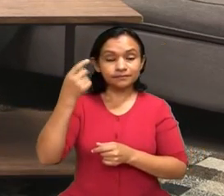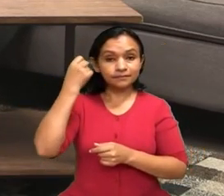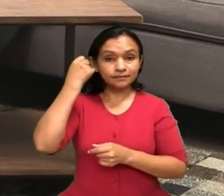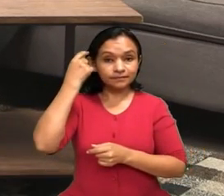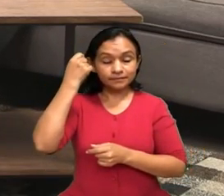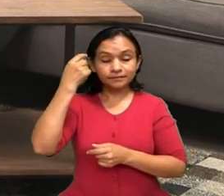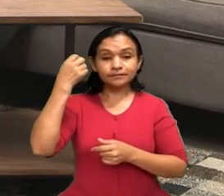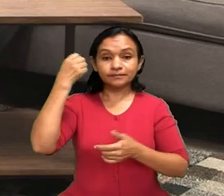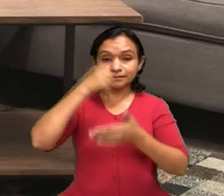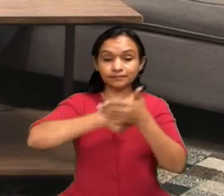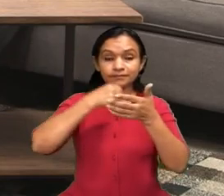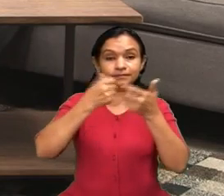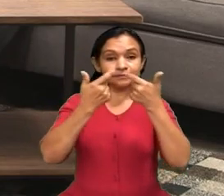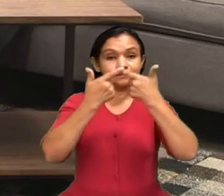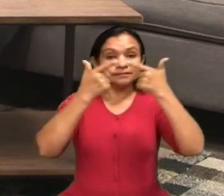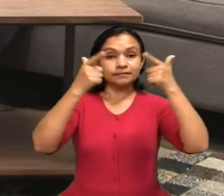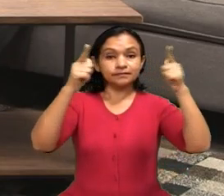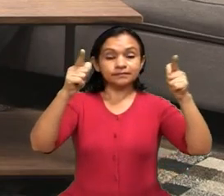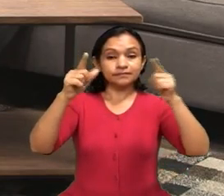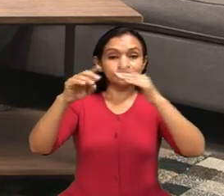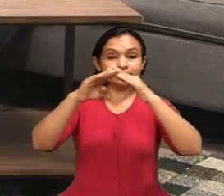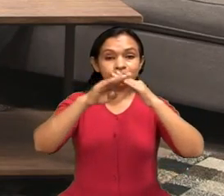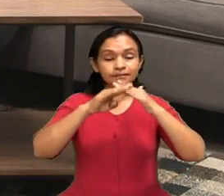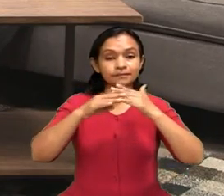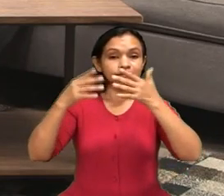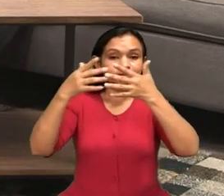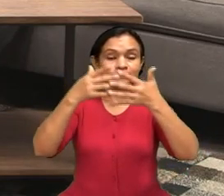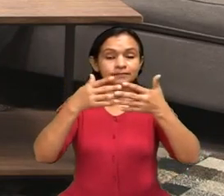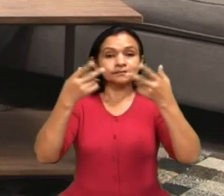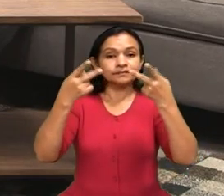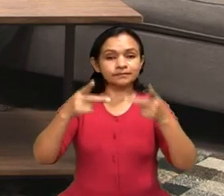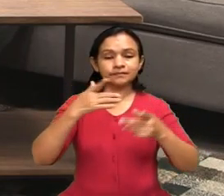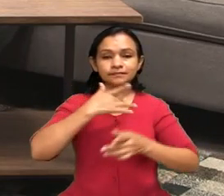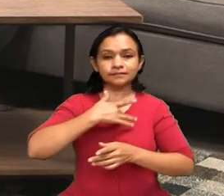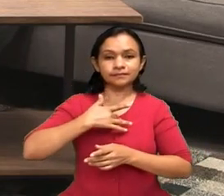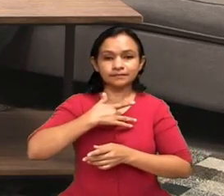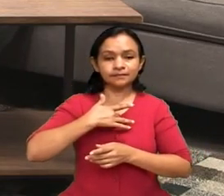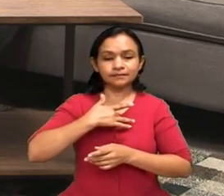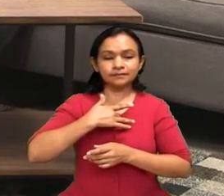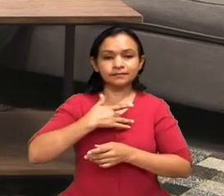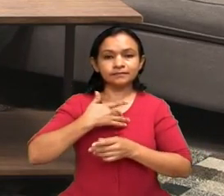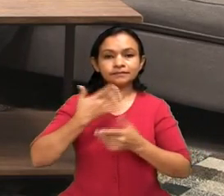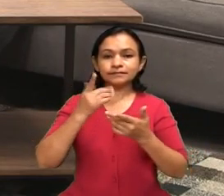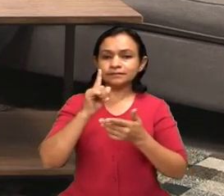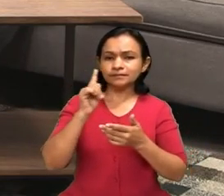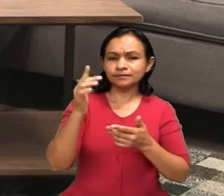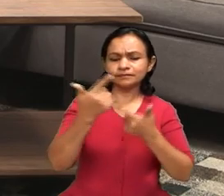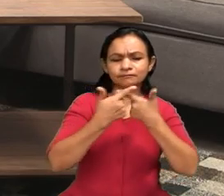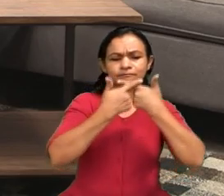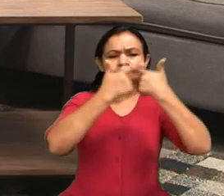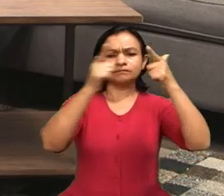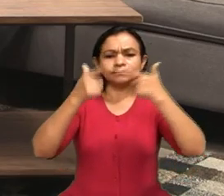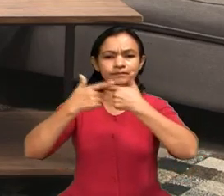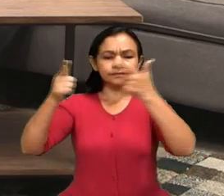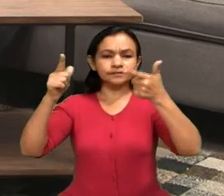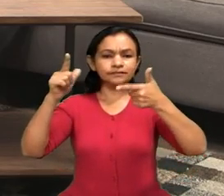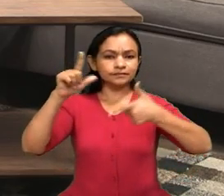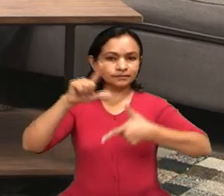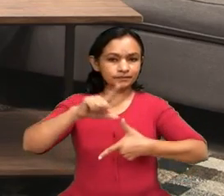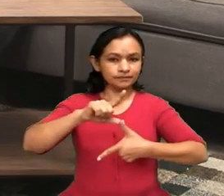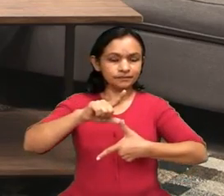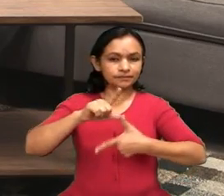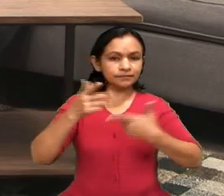lucha independentista y antiimperialista nicaragüense, pero también necesaria de la emancipación de toda Latinoamérica como